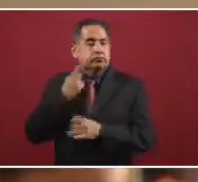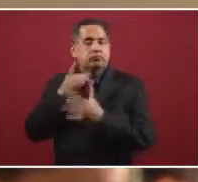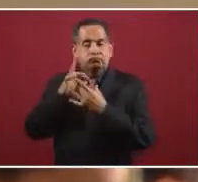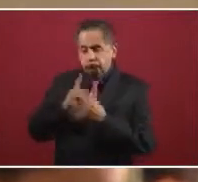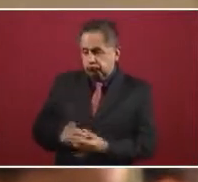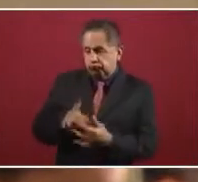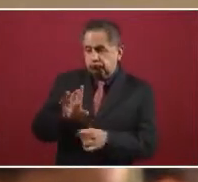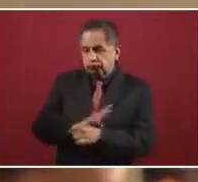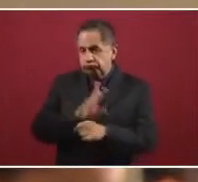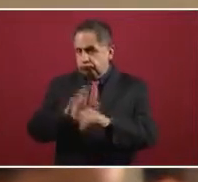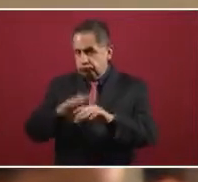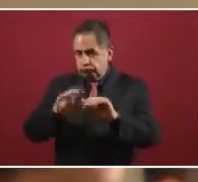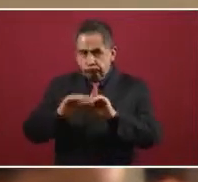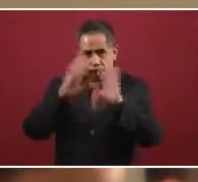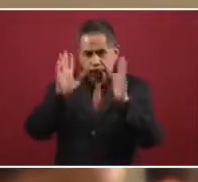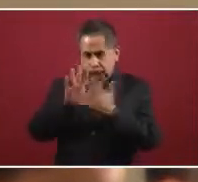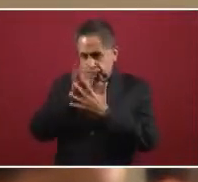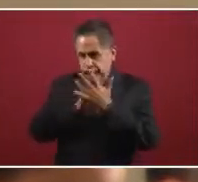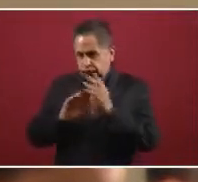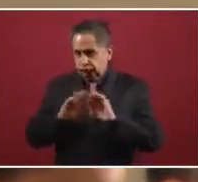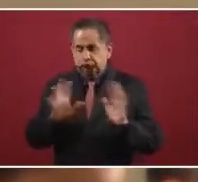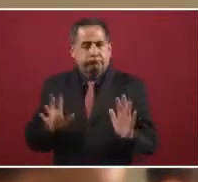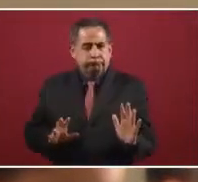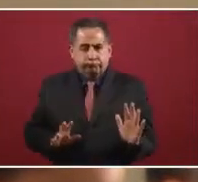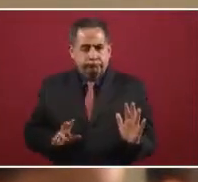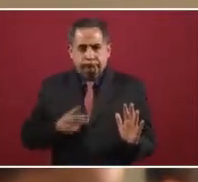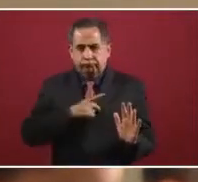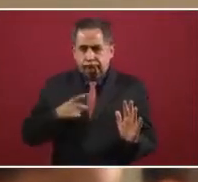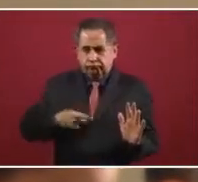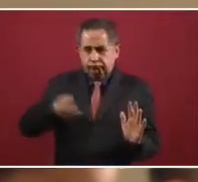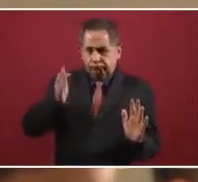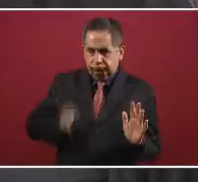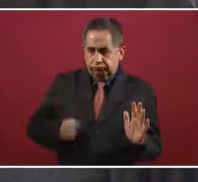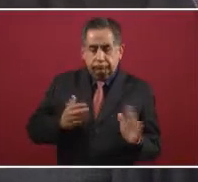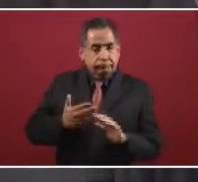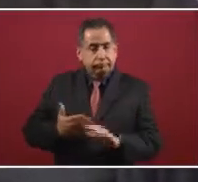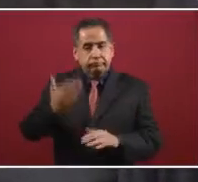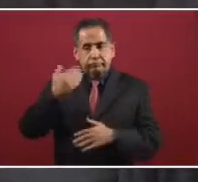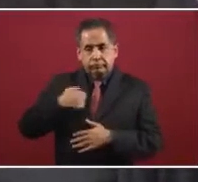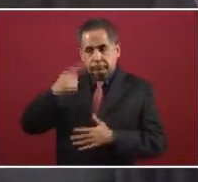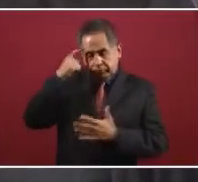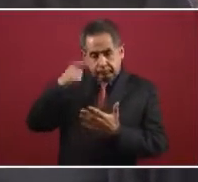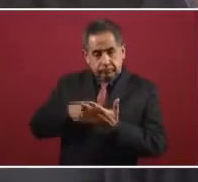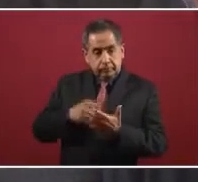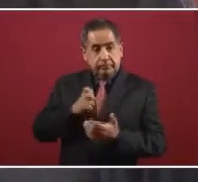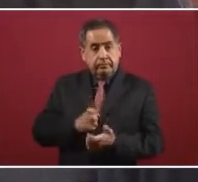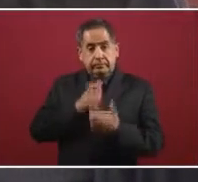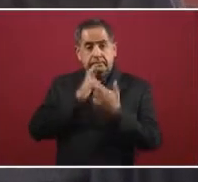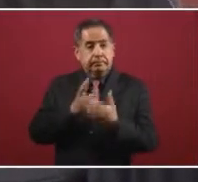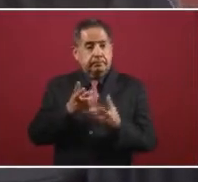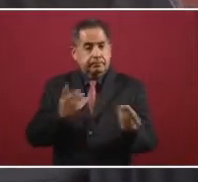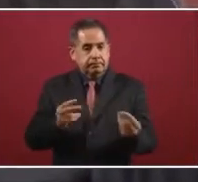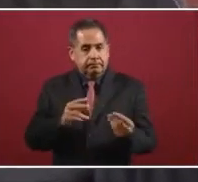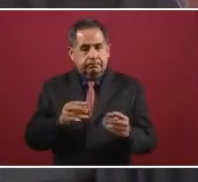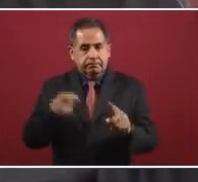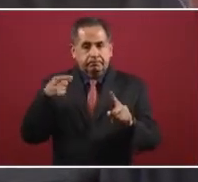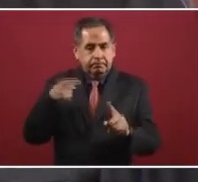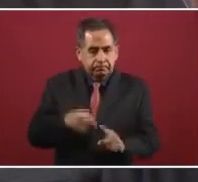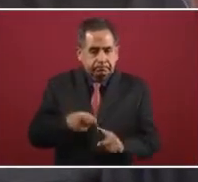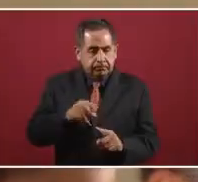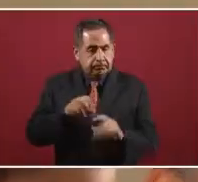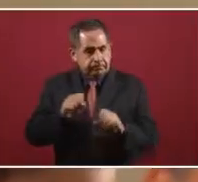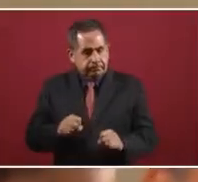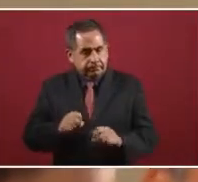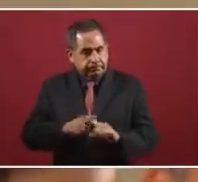energética clara. Tengo que aceptar que lo que yo creía que era la solución, hoy me encuentro que no es. Tengo